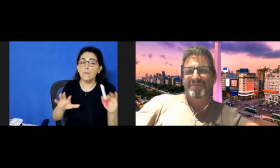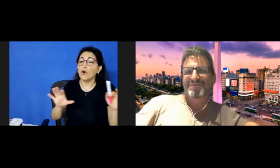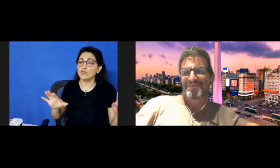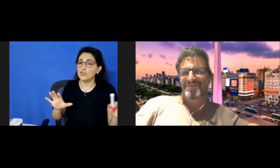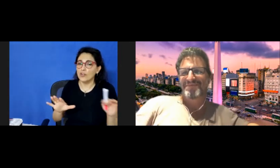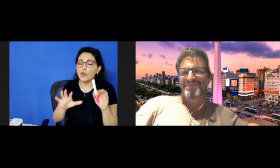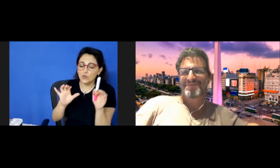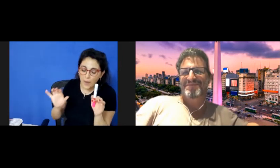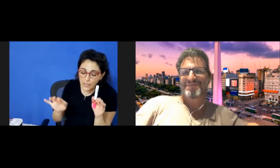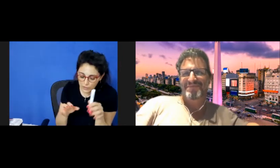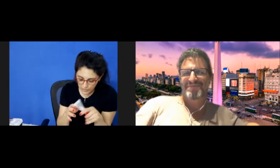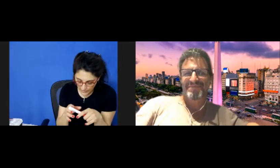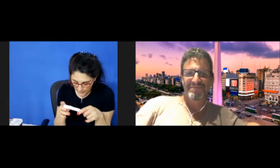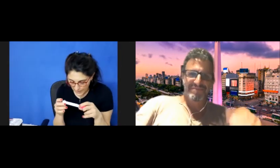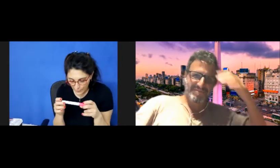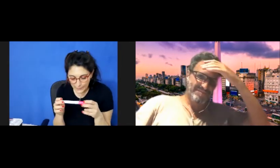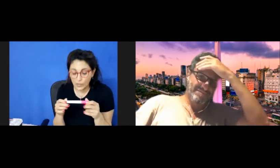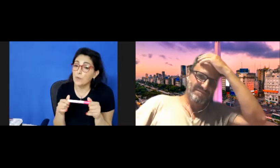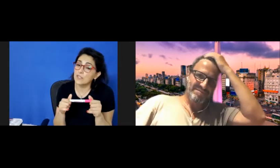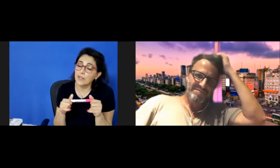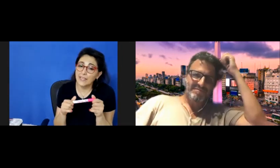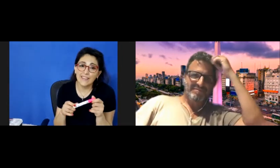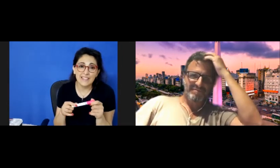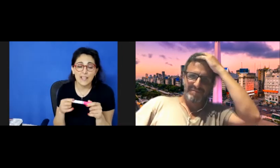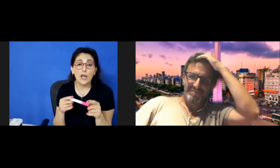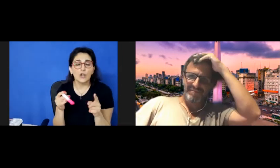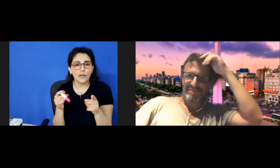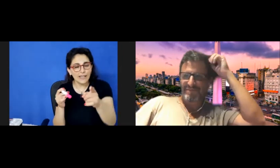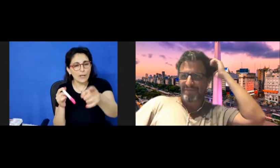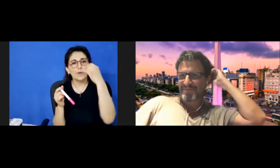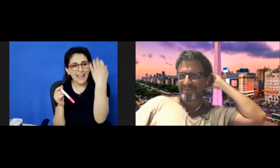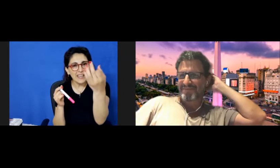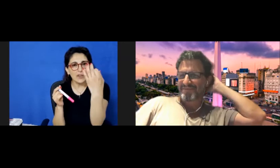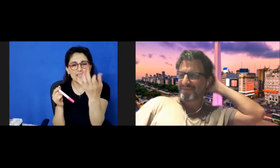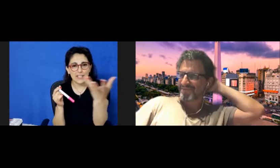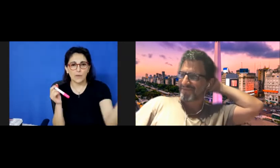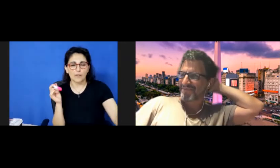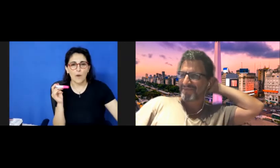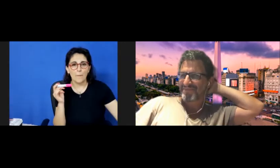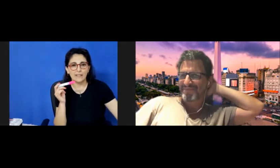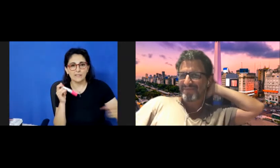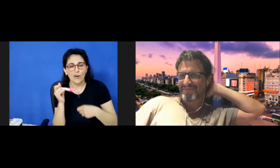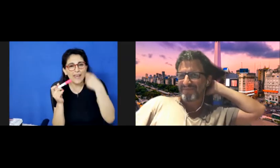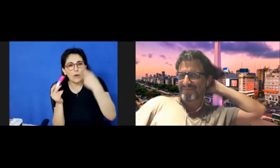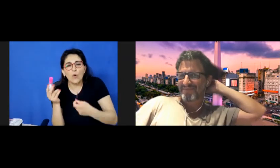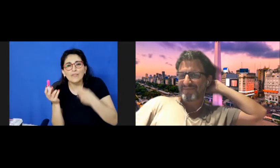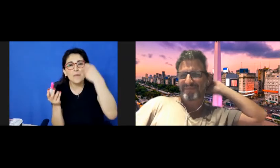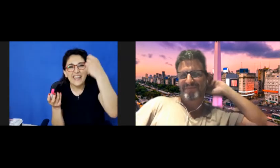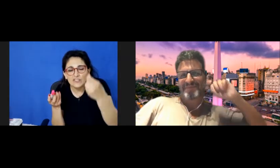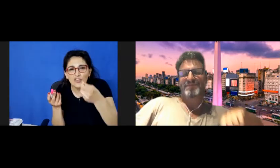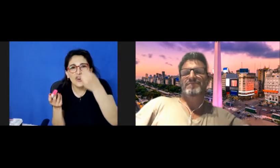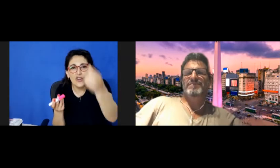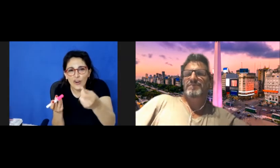Lo dejo en vos, lo dejo en tus manos. Ahora tu responsabilidad es. Claro, porque ahí es donde se demuestra un buen maestro. Cuando